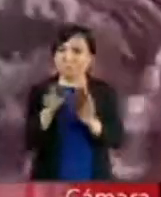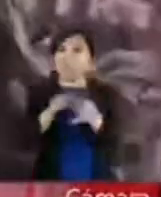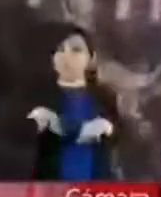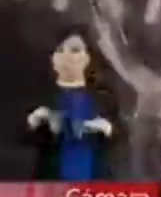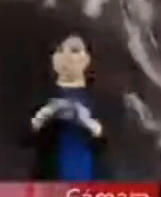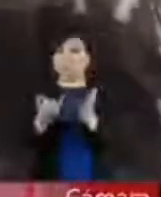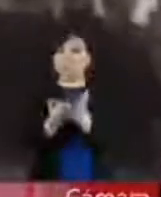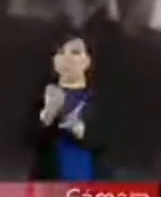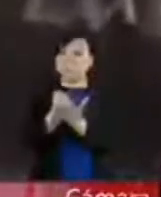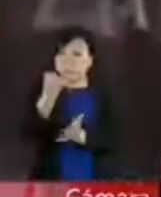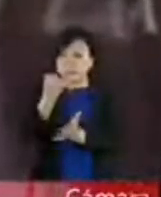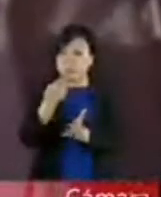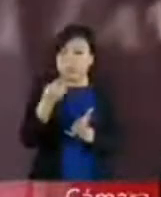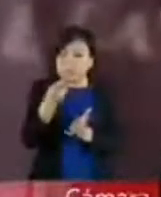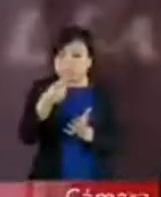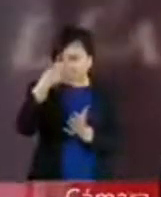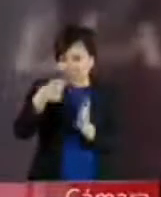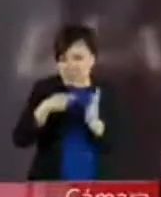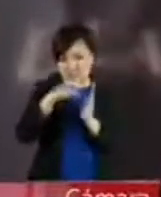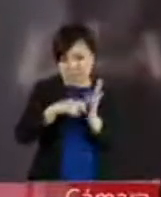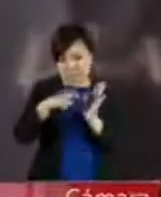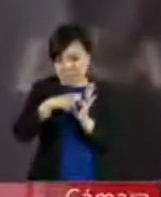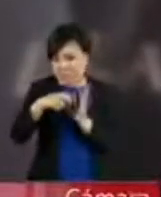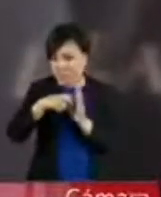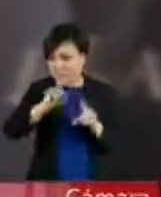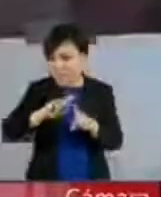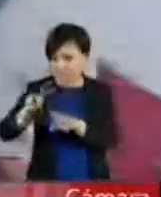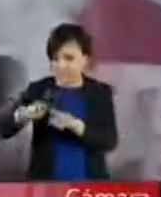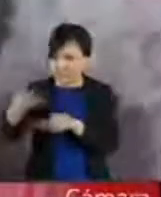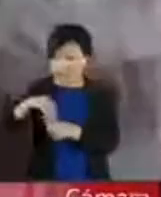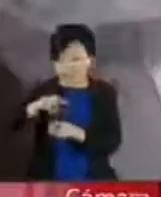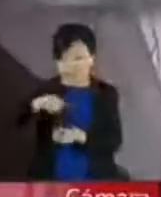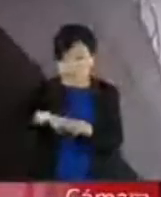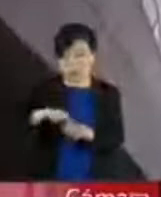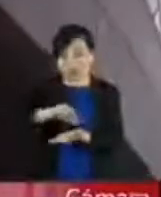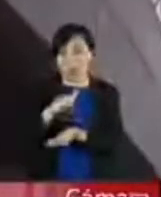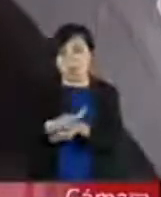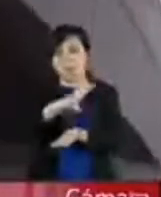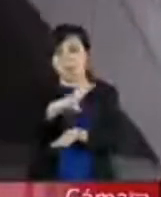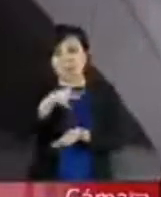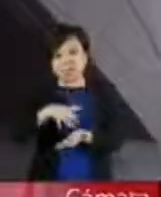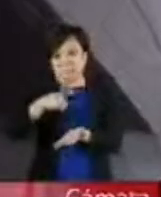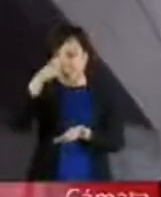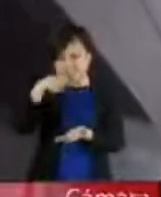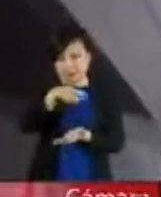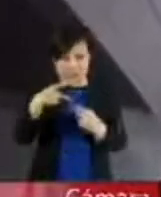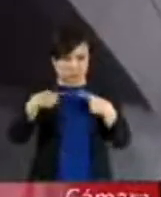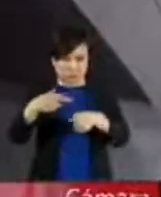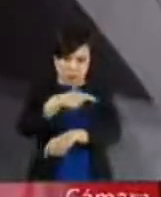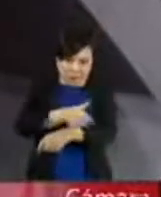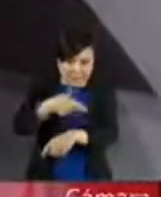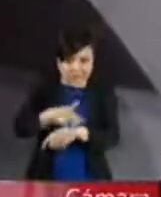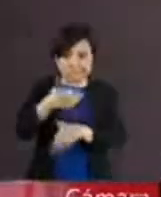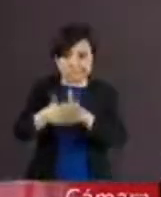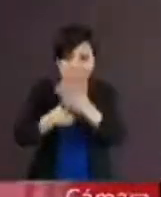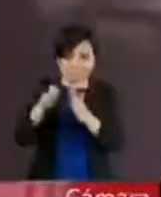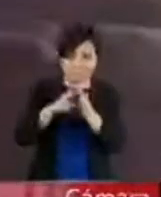aprobar dictámenes por el que se reforman diversas disposiciones a la Ley General de Mejora Regulatoria.